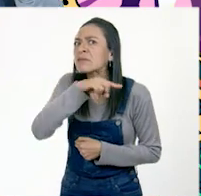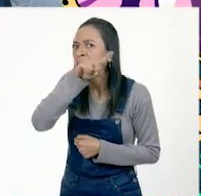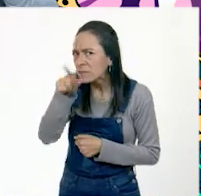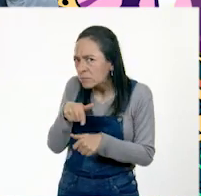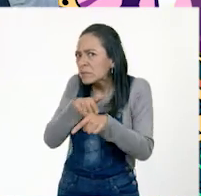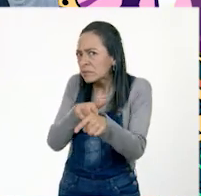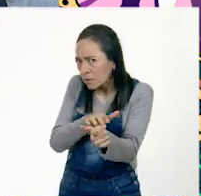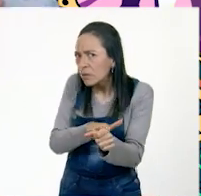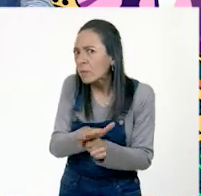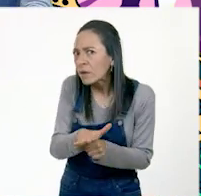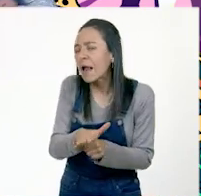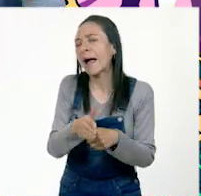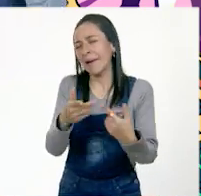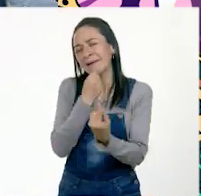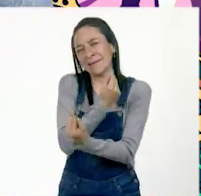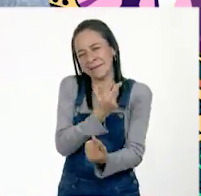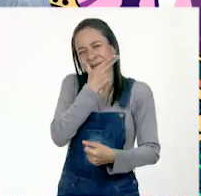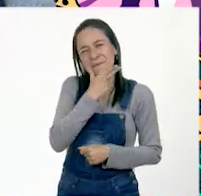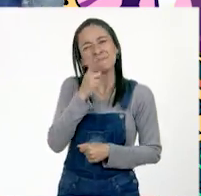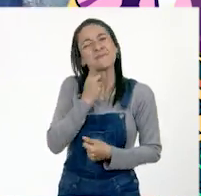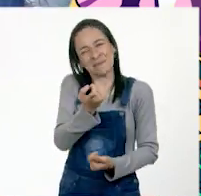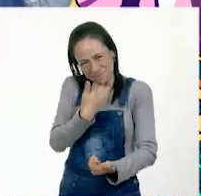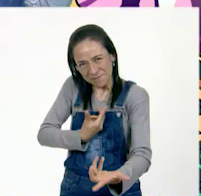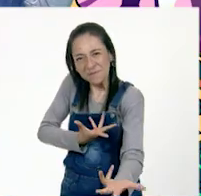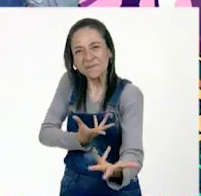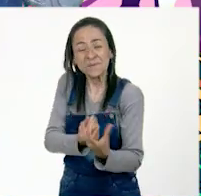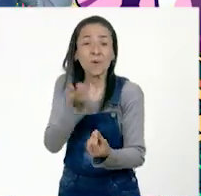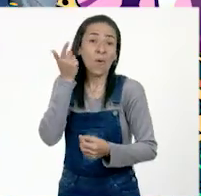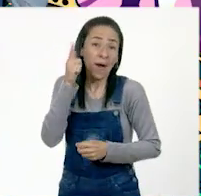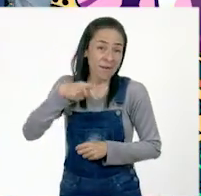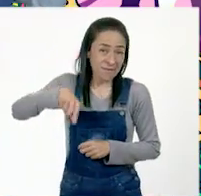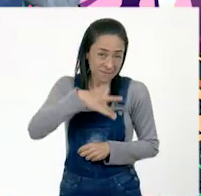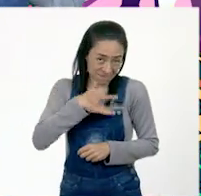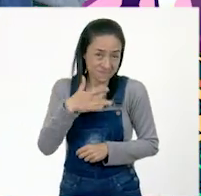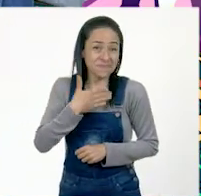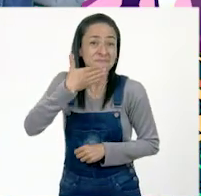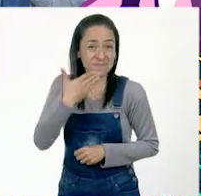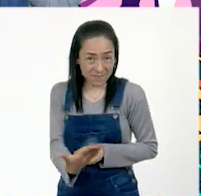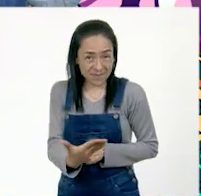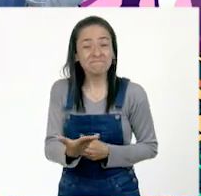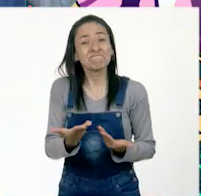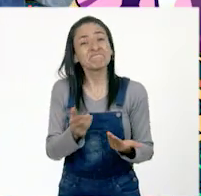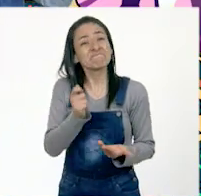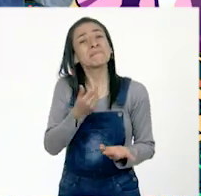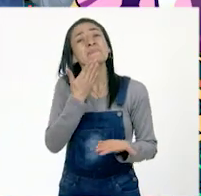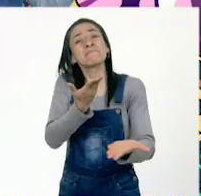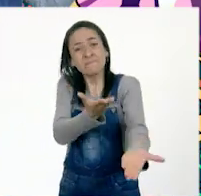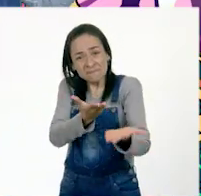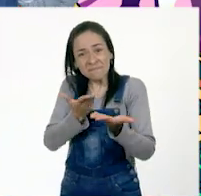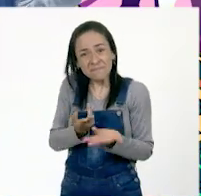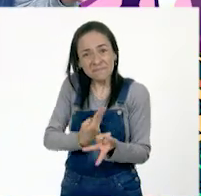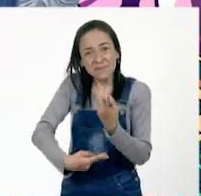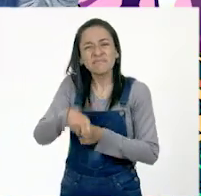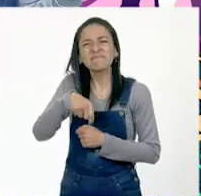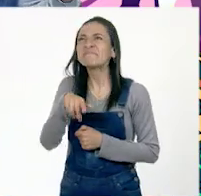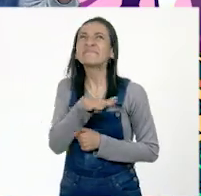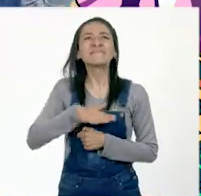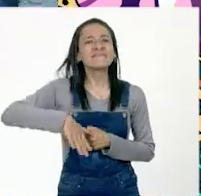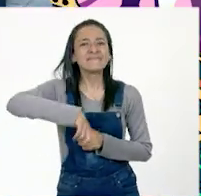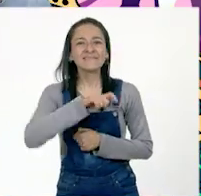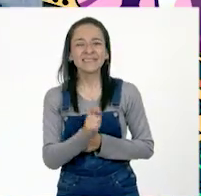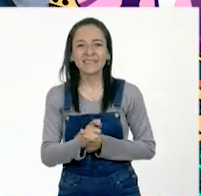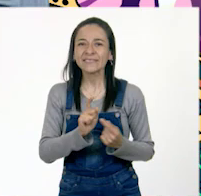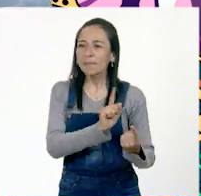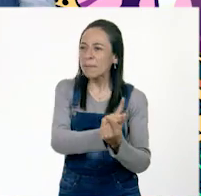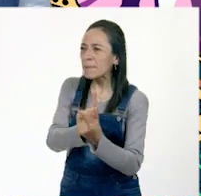niños. Espero que estén muy bien. Les damos la bienvenida aquí al espacio, a la estación socioemocional de Aprende en